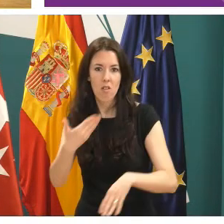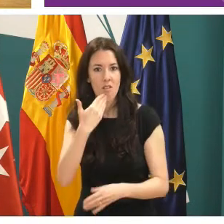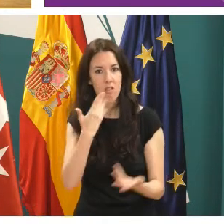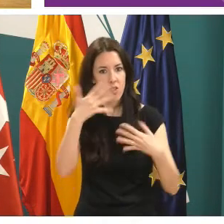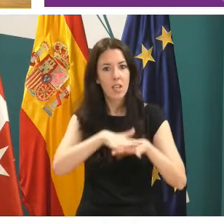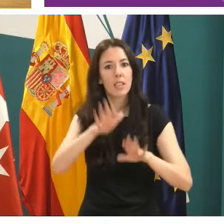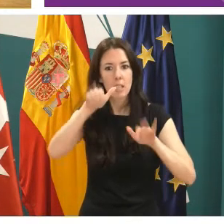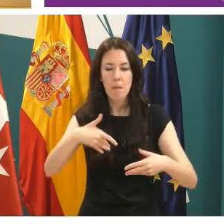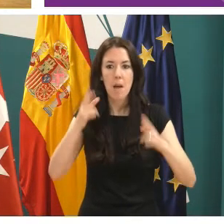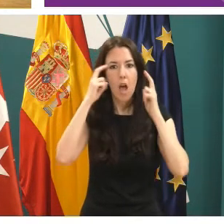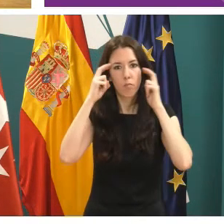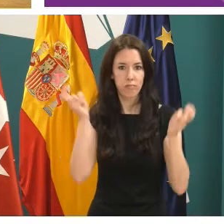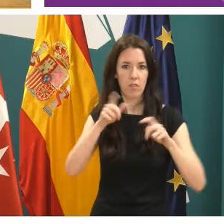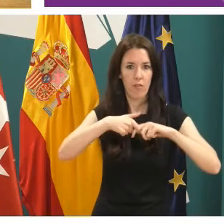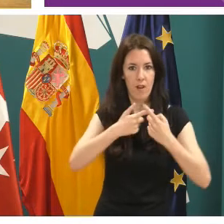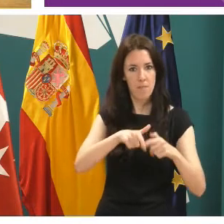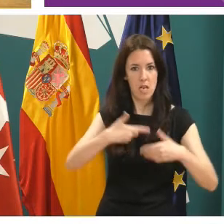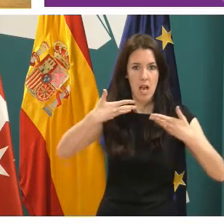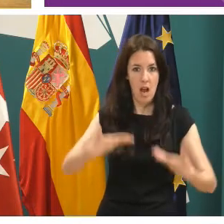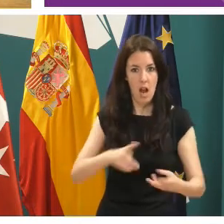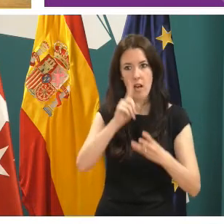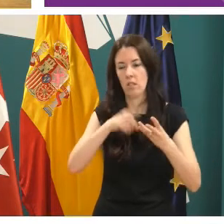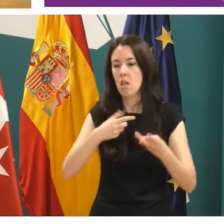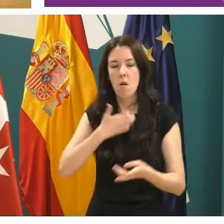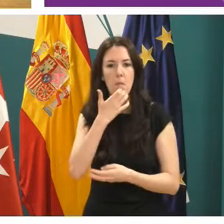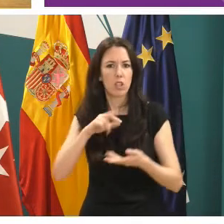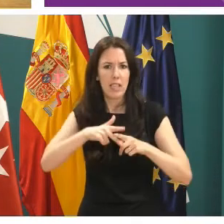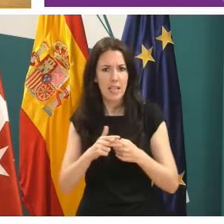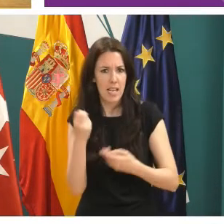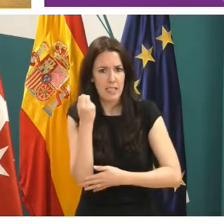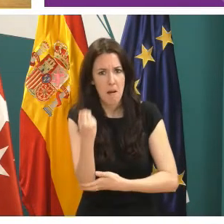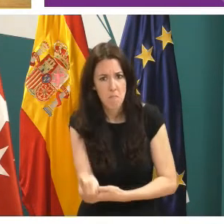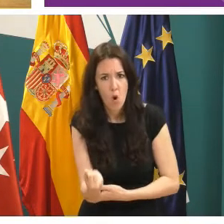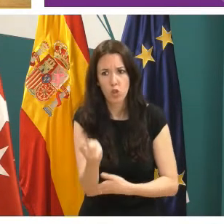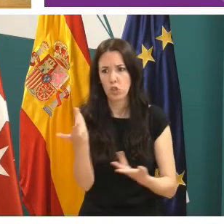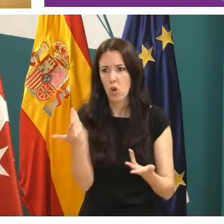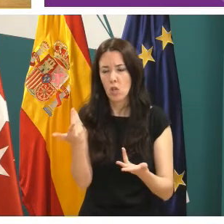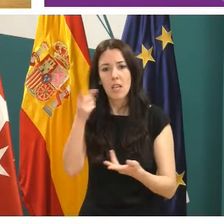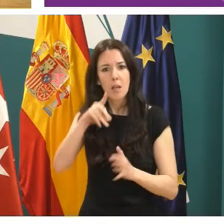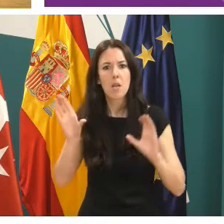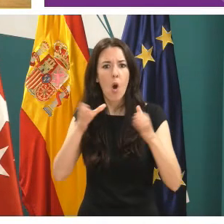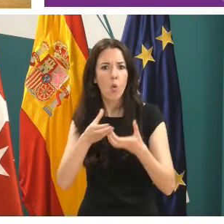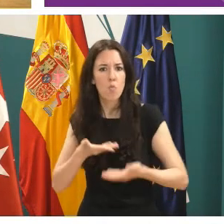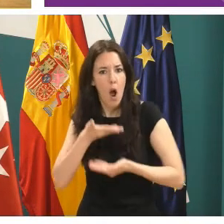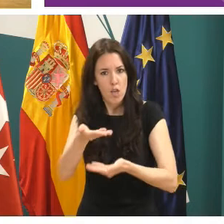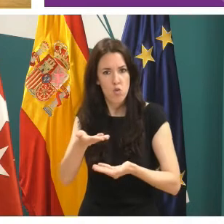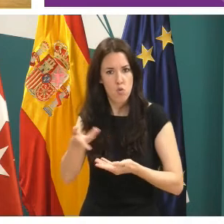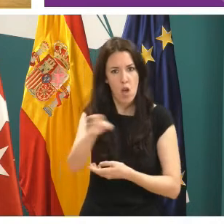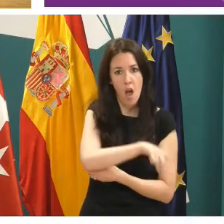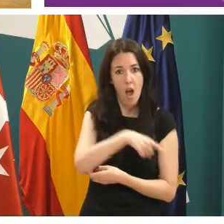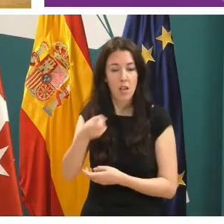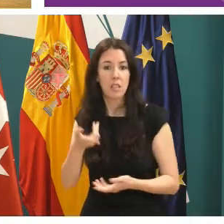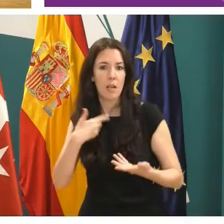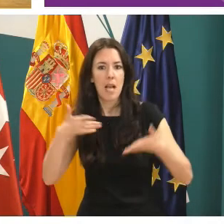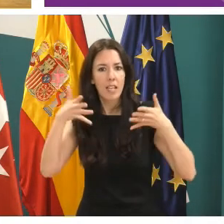respiro familiar, de odontología, de talleres de apoyo y de grupos de ayuda mutua, de asesorías